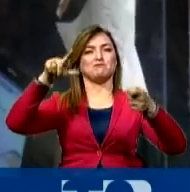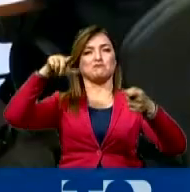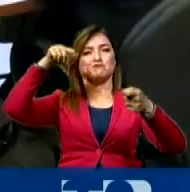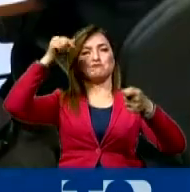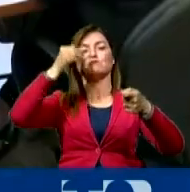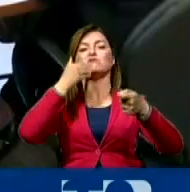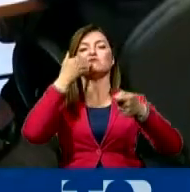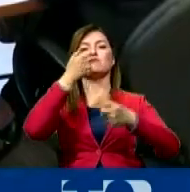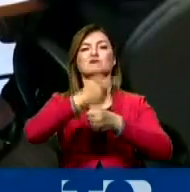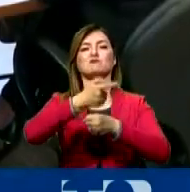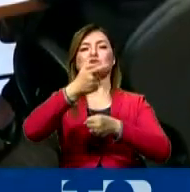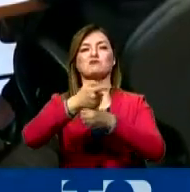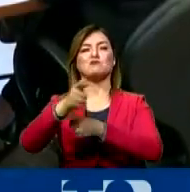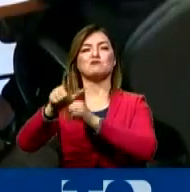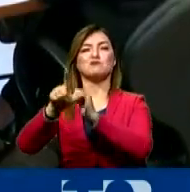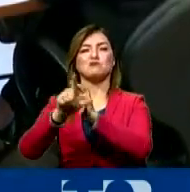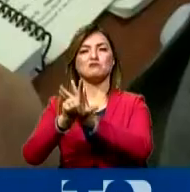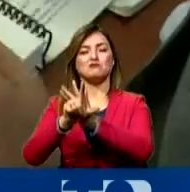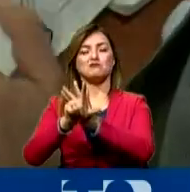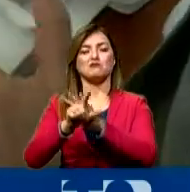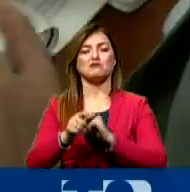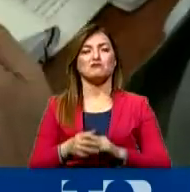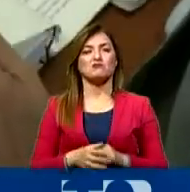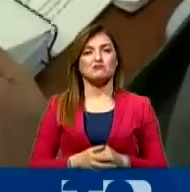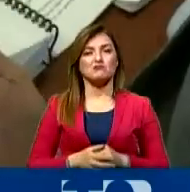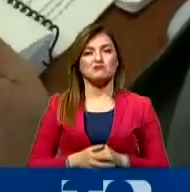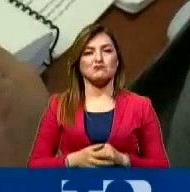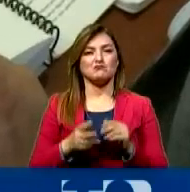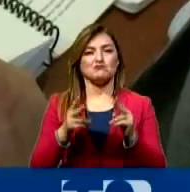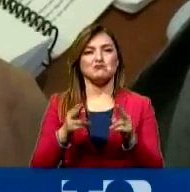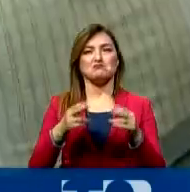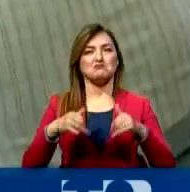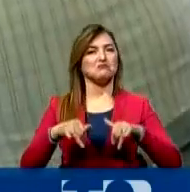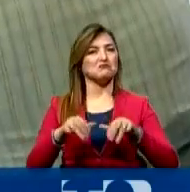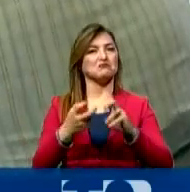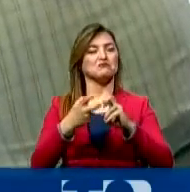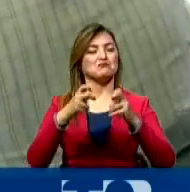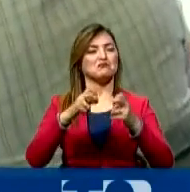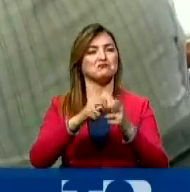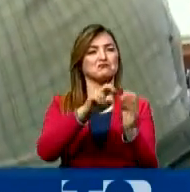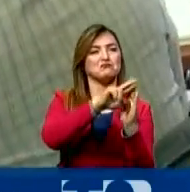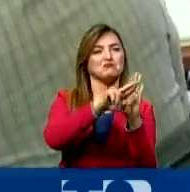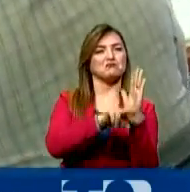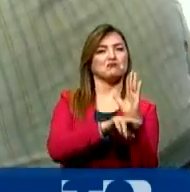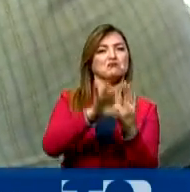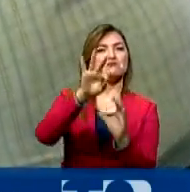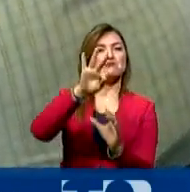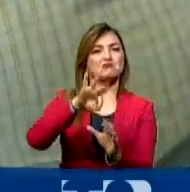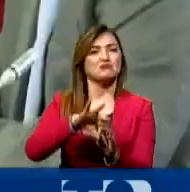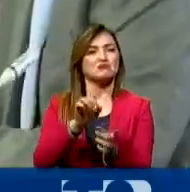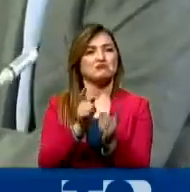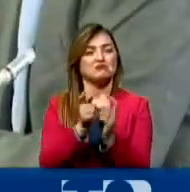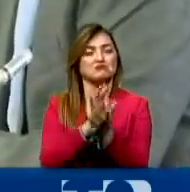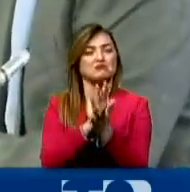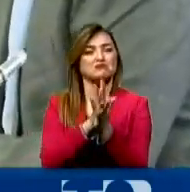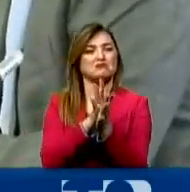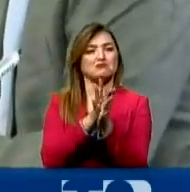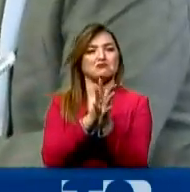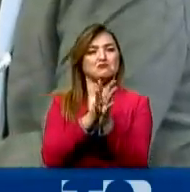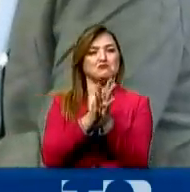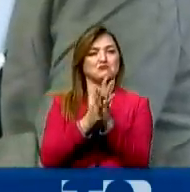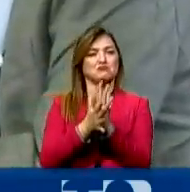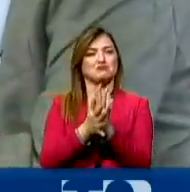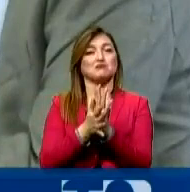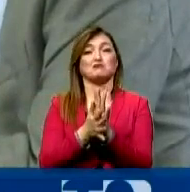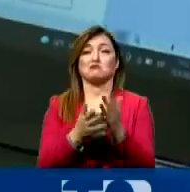través de decretos ley, con una realidad muy parecida, porque las reglas electorales no han cambiado y muy